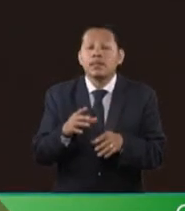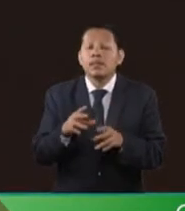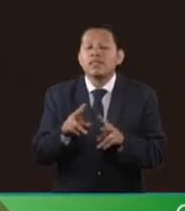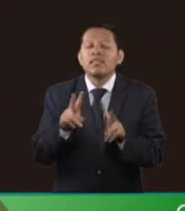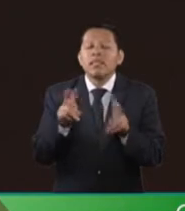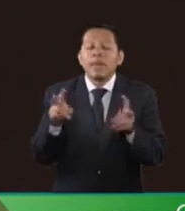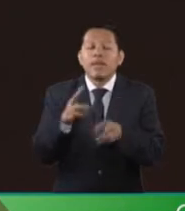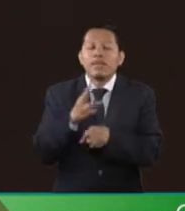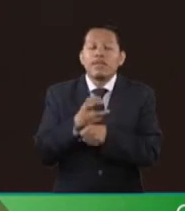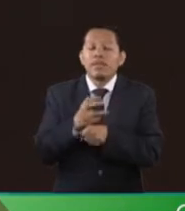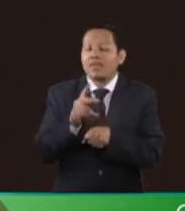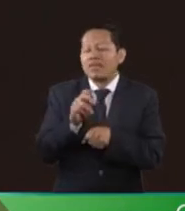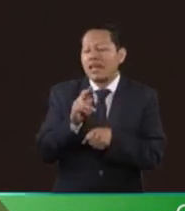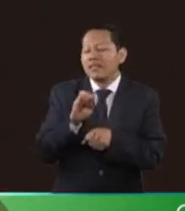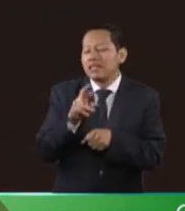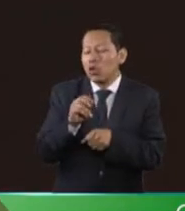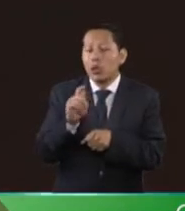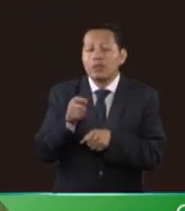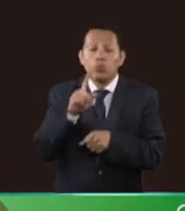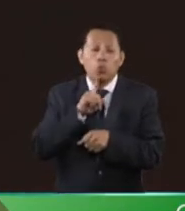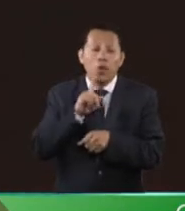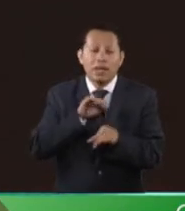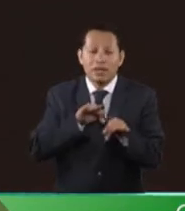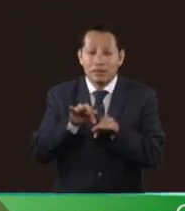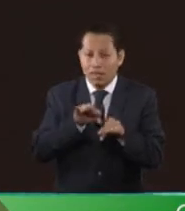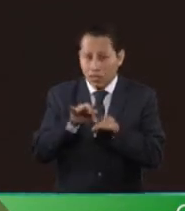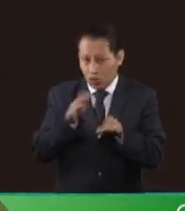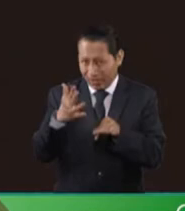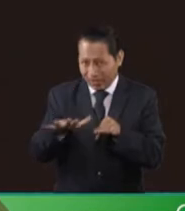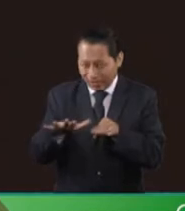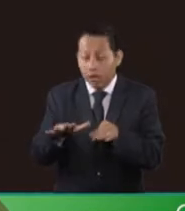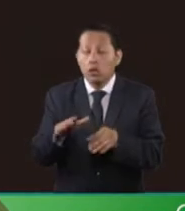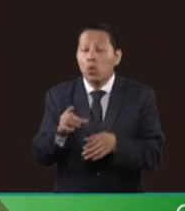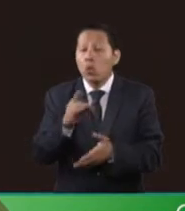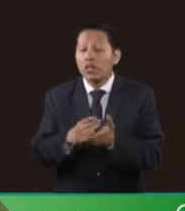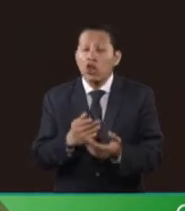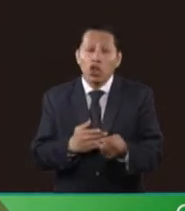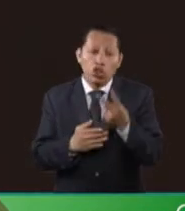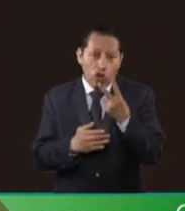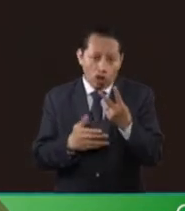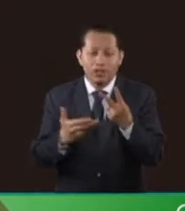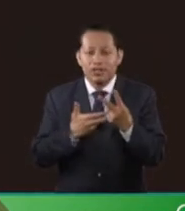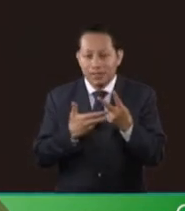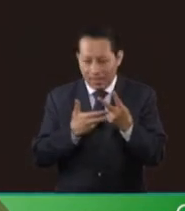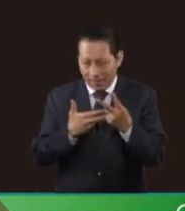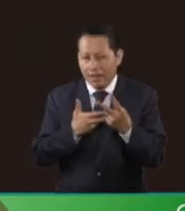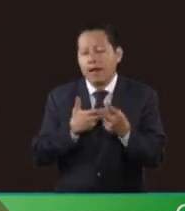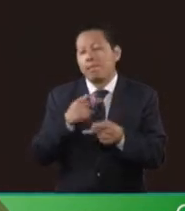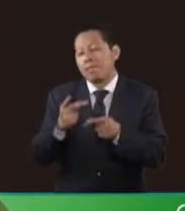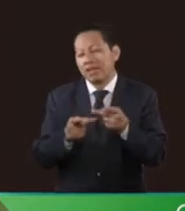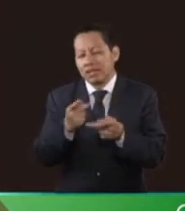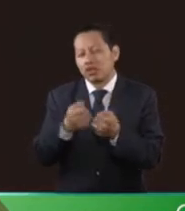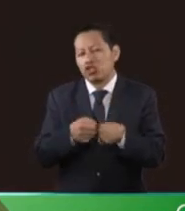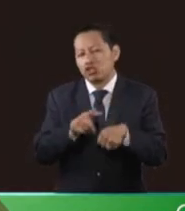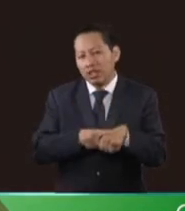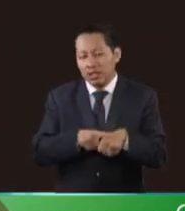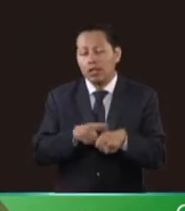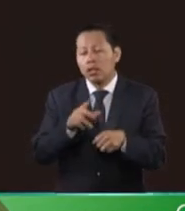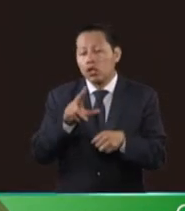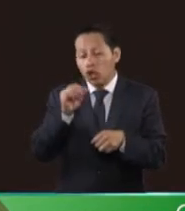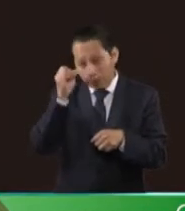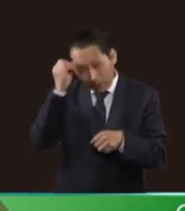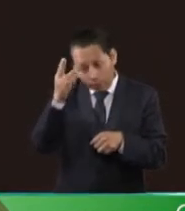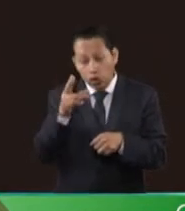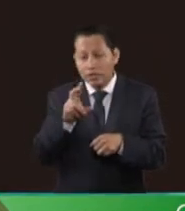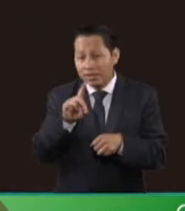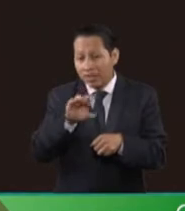específicamente, de cada 10 mujeres que trabajan, solo 2 de ellas tienen prestaciones sociales. Entonces, no olvidemos que el porcentaje del